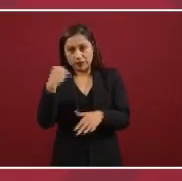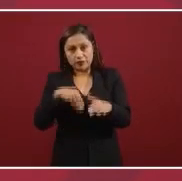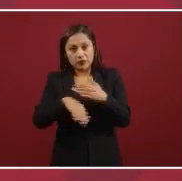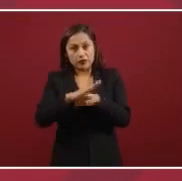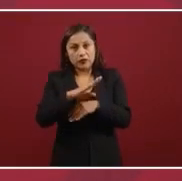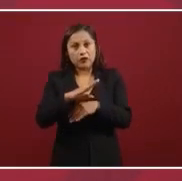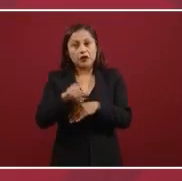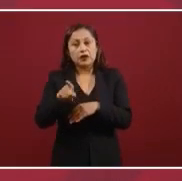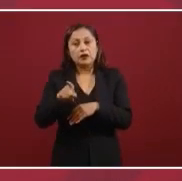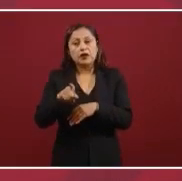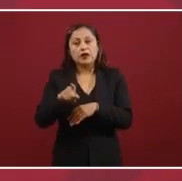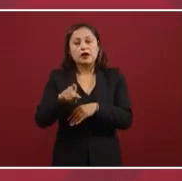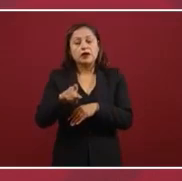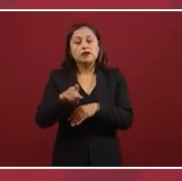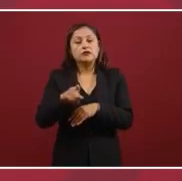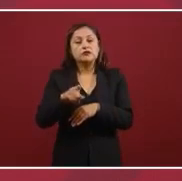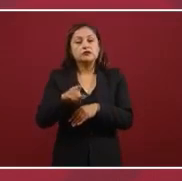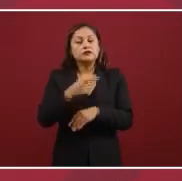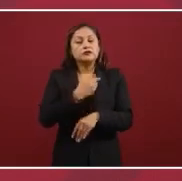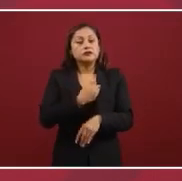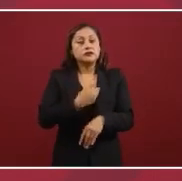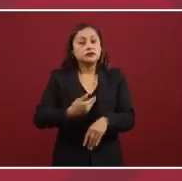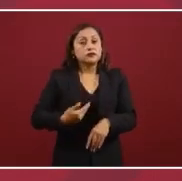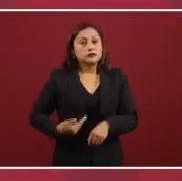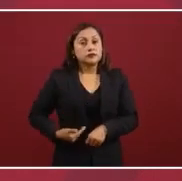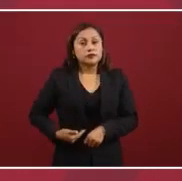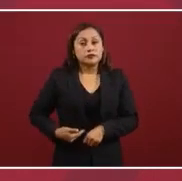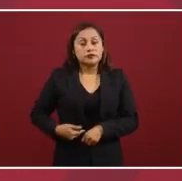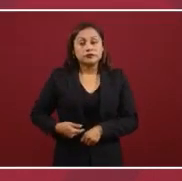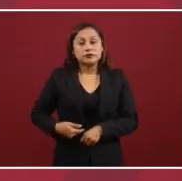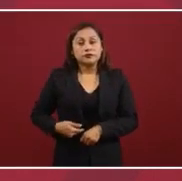a veces que les tienen que dar